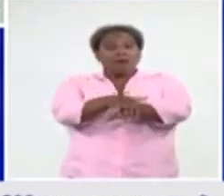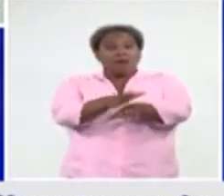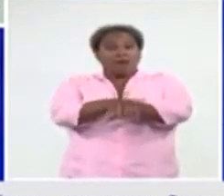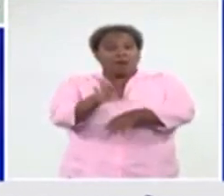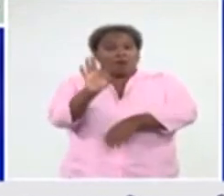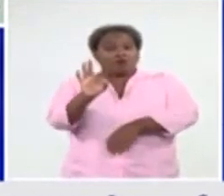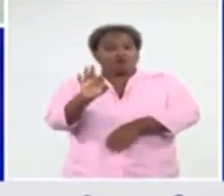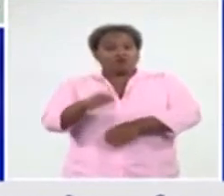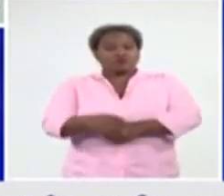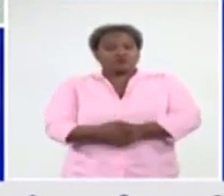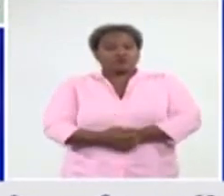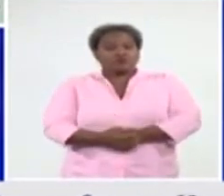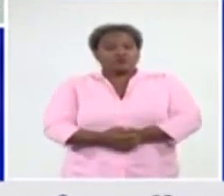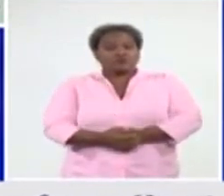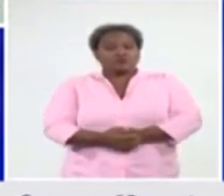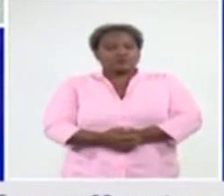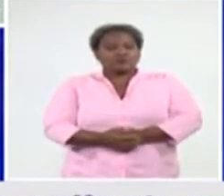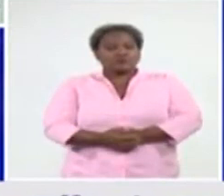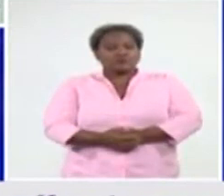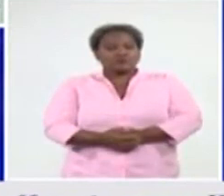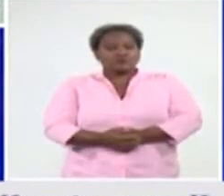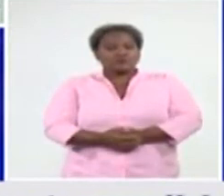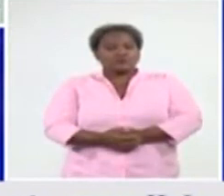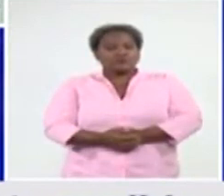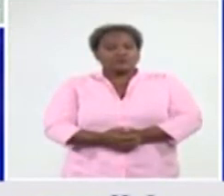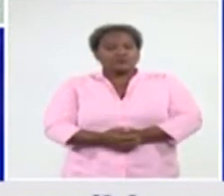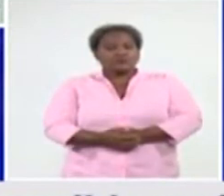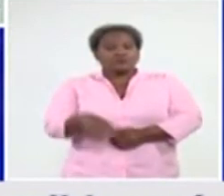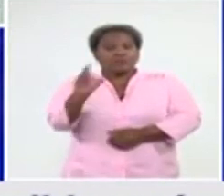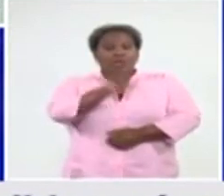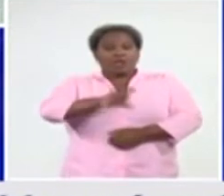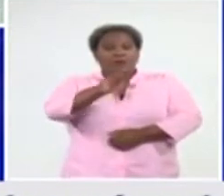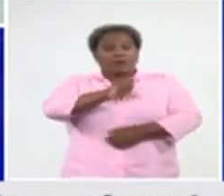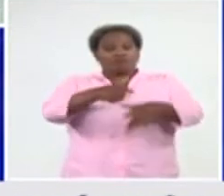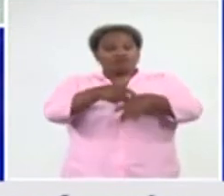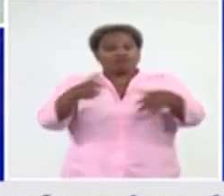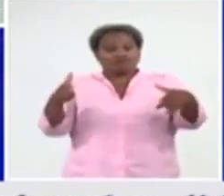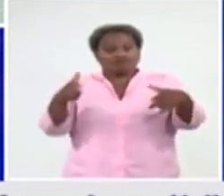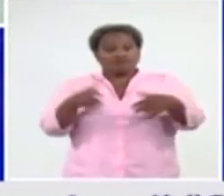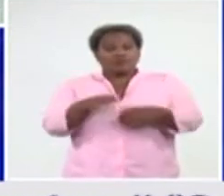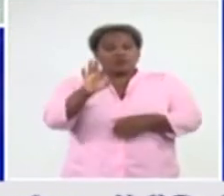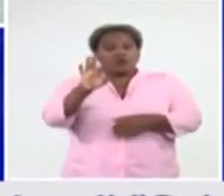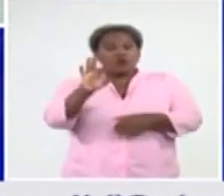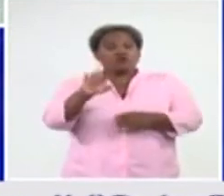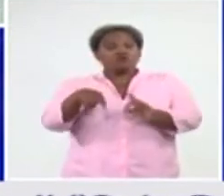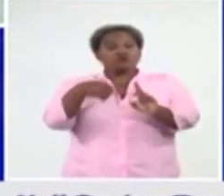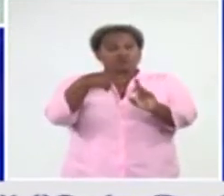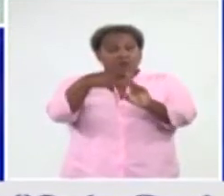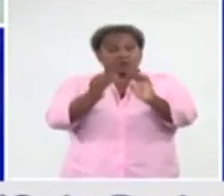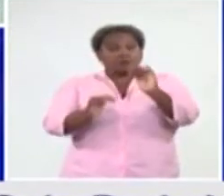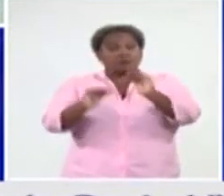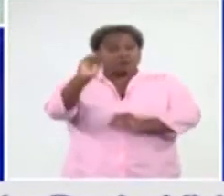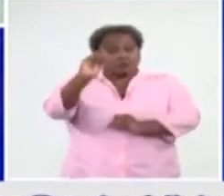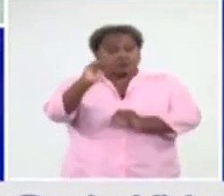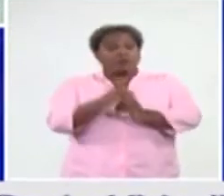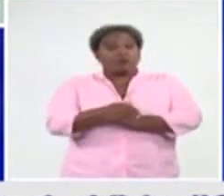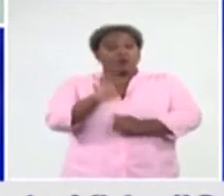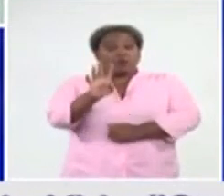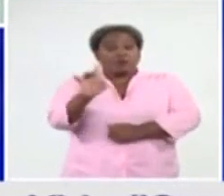8 casos en el día de ayer. Camagüey incrementa 8 más, 499 en